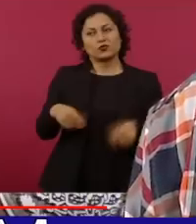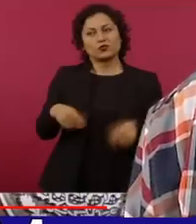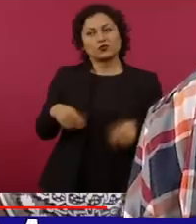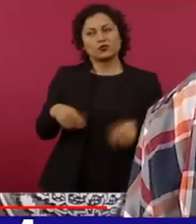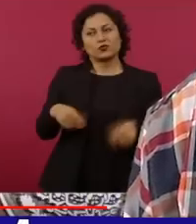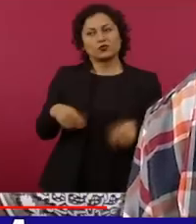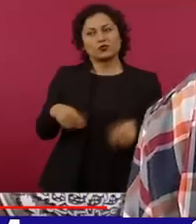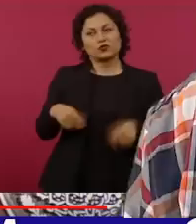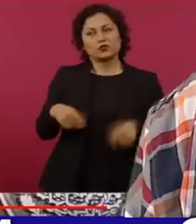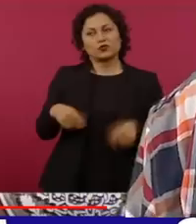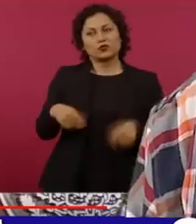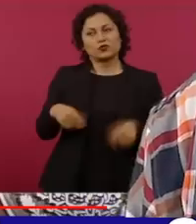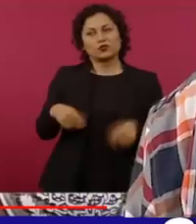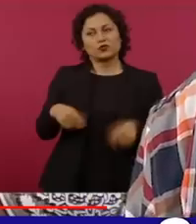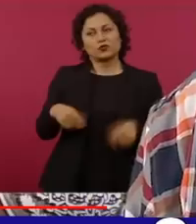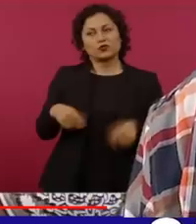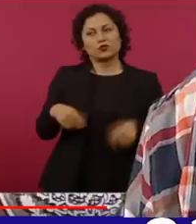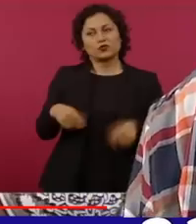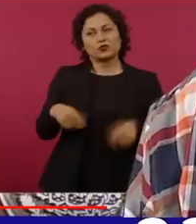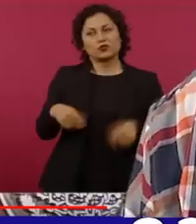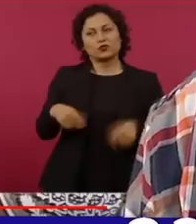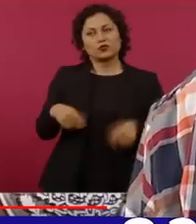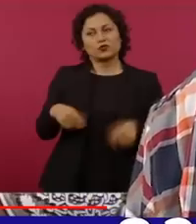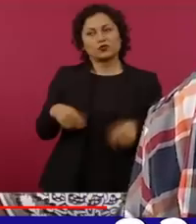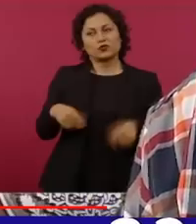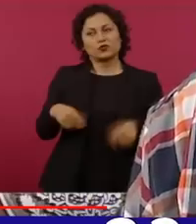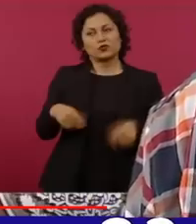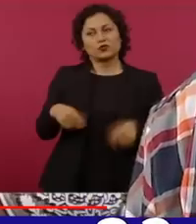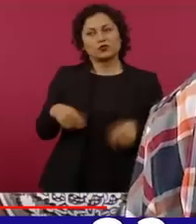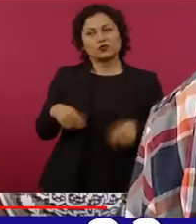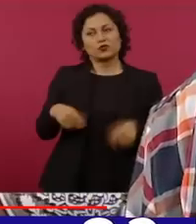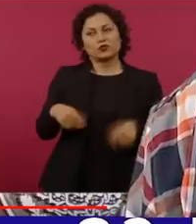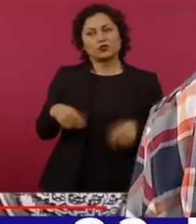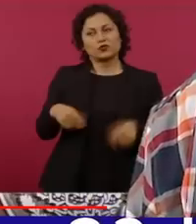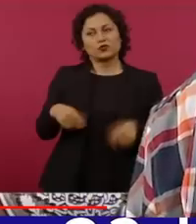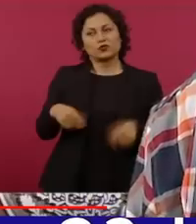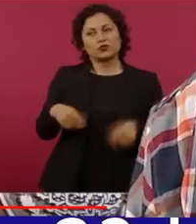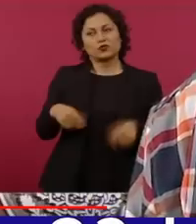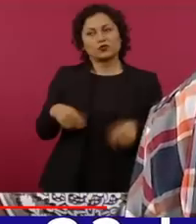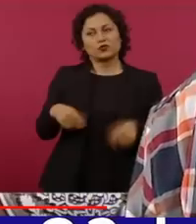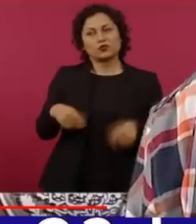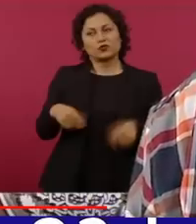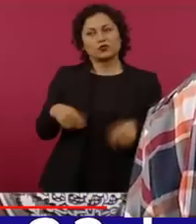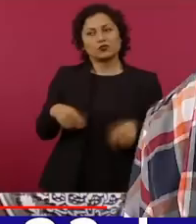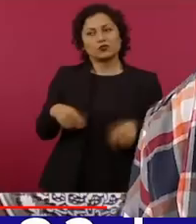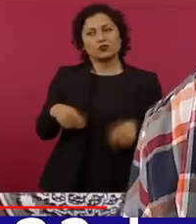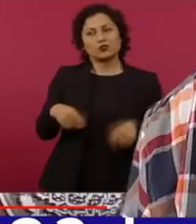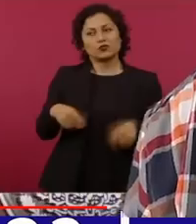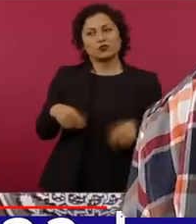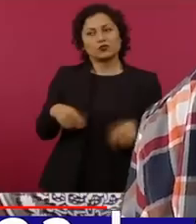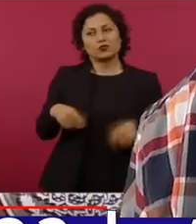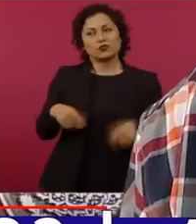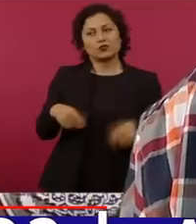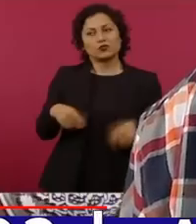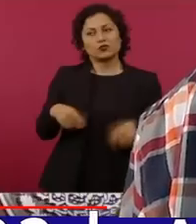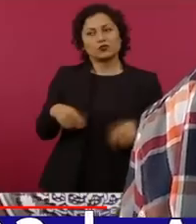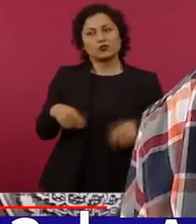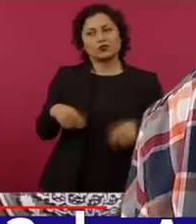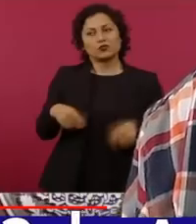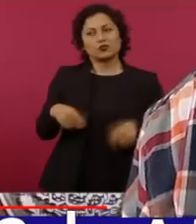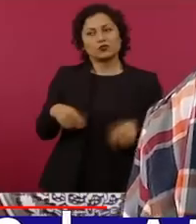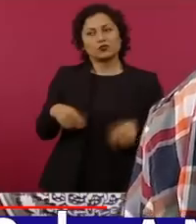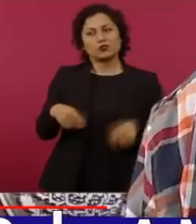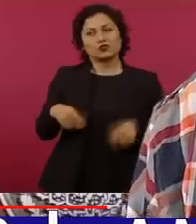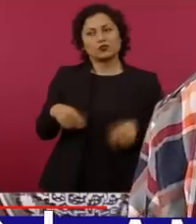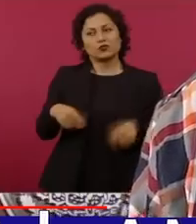México, Grupo Mexicano, y sus ambiciones de querer explotar a sangre y fuego, Tía María,